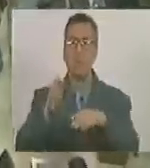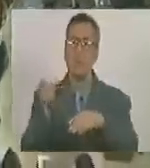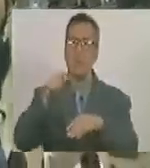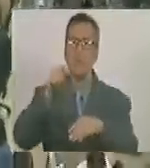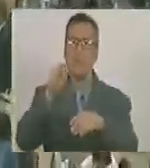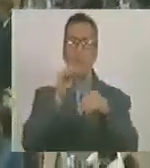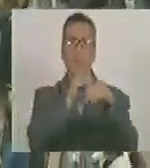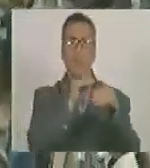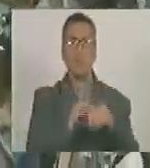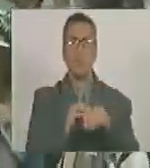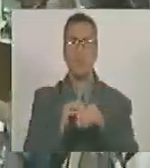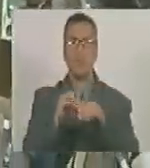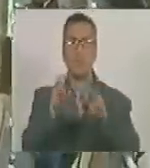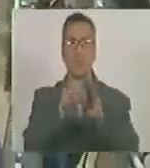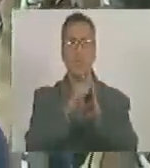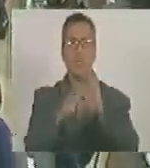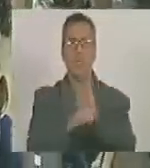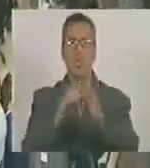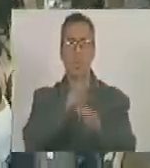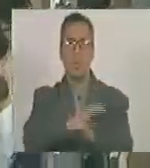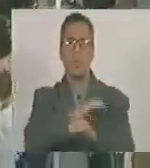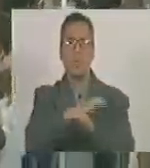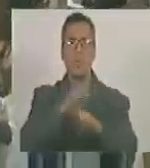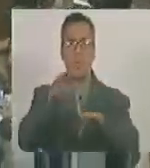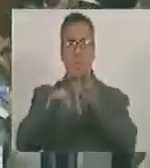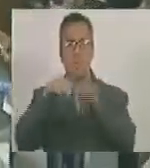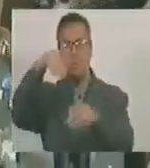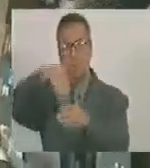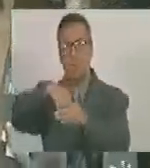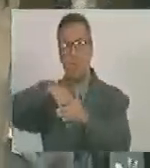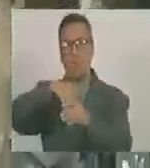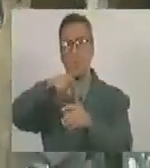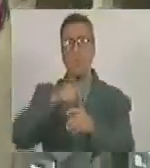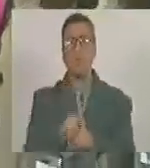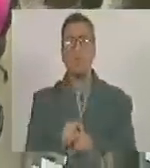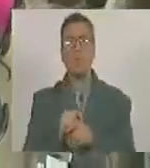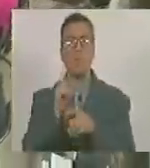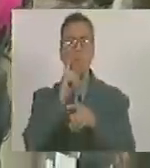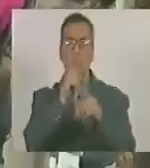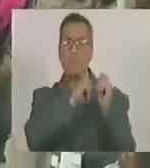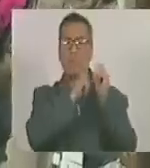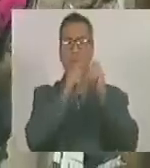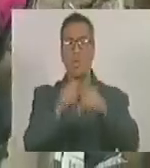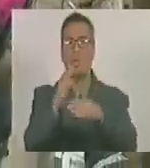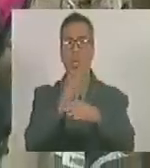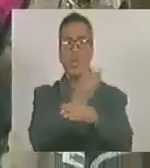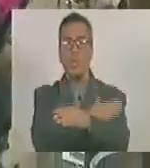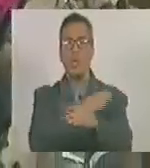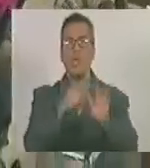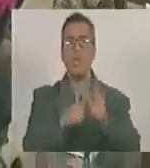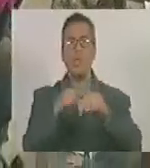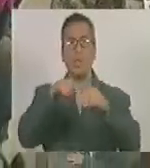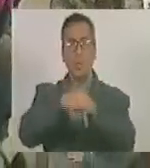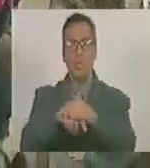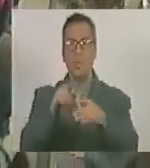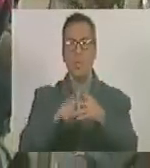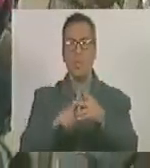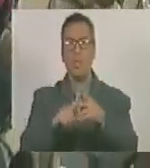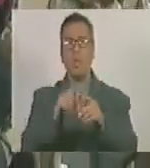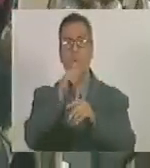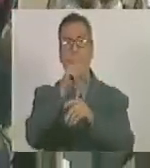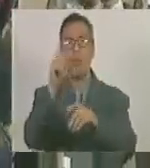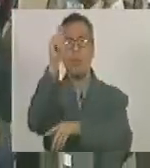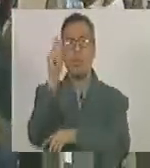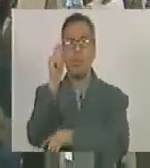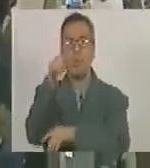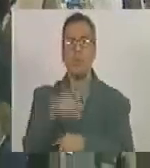se convocó la constitución del Comité de Postulaciones Electorales y se nombró la comisión preliminar, integrada por los 11